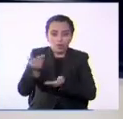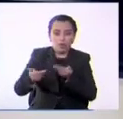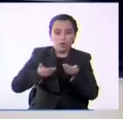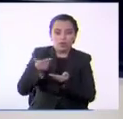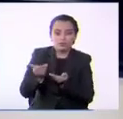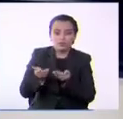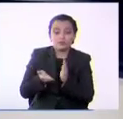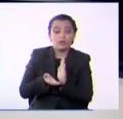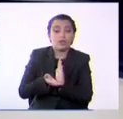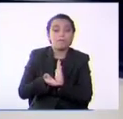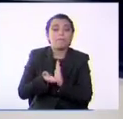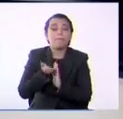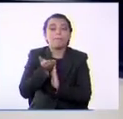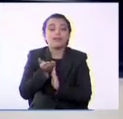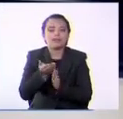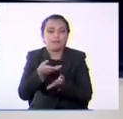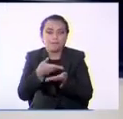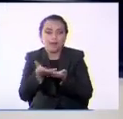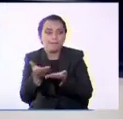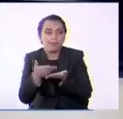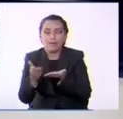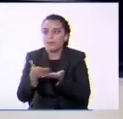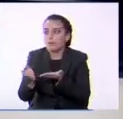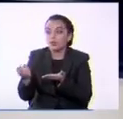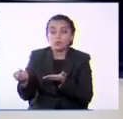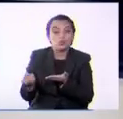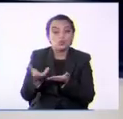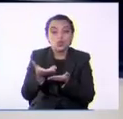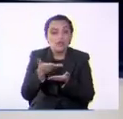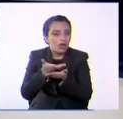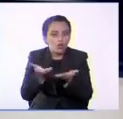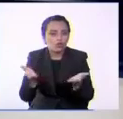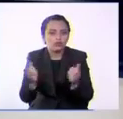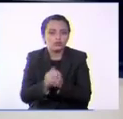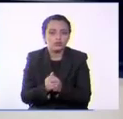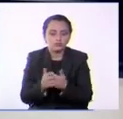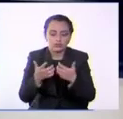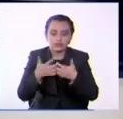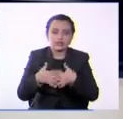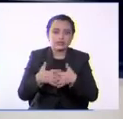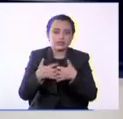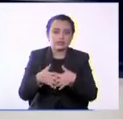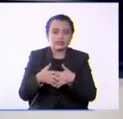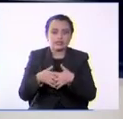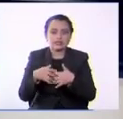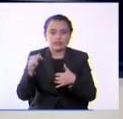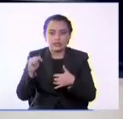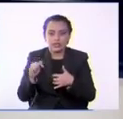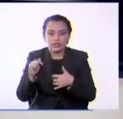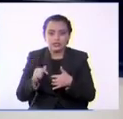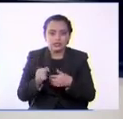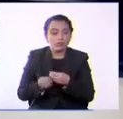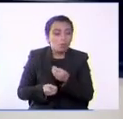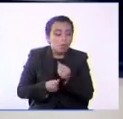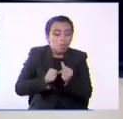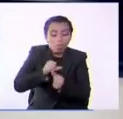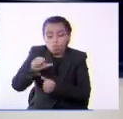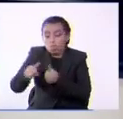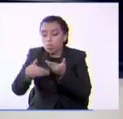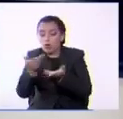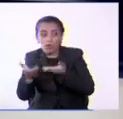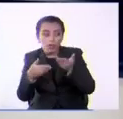y de nuevos productos. La capacidad de los sistemas productivos para enfrentar esa nueva demanda de